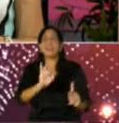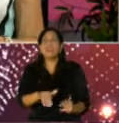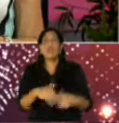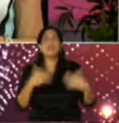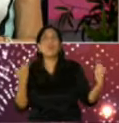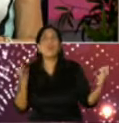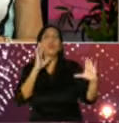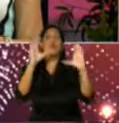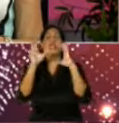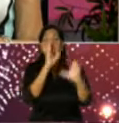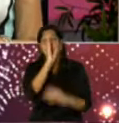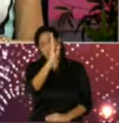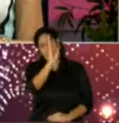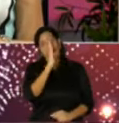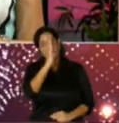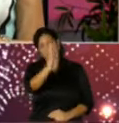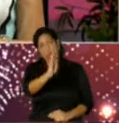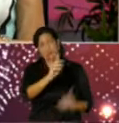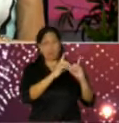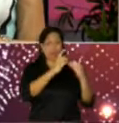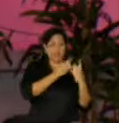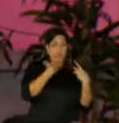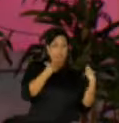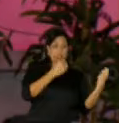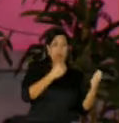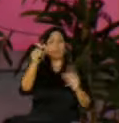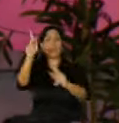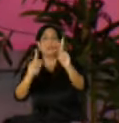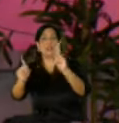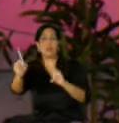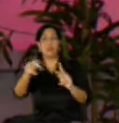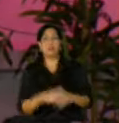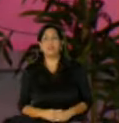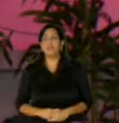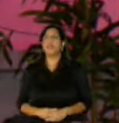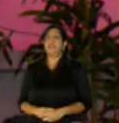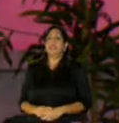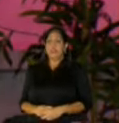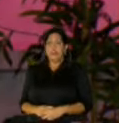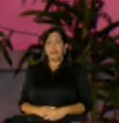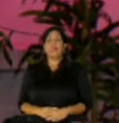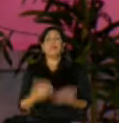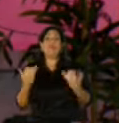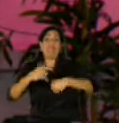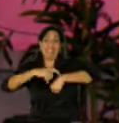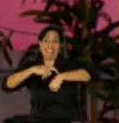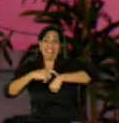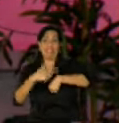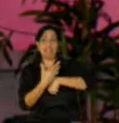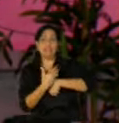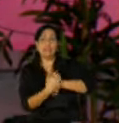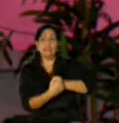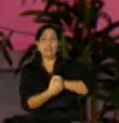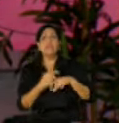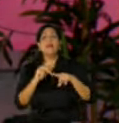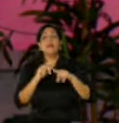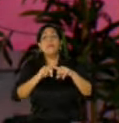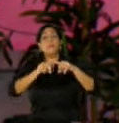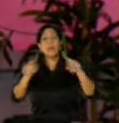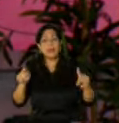es la comunicación directa de salud con el pueblo, es lo que queremos que pase. Ya nos queda poco tiempo, pero como estamos discutiendo sobre